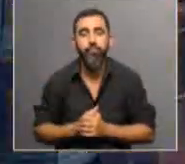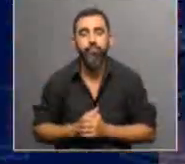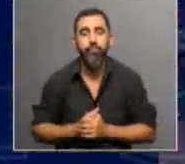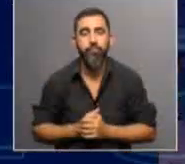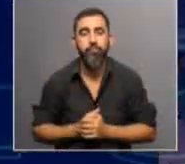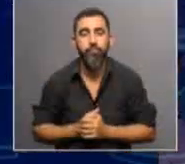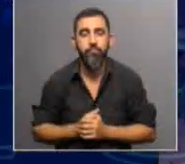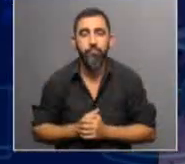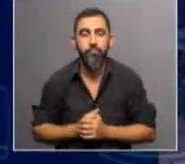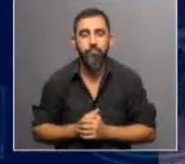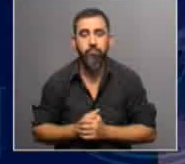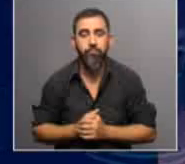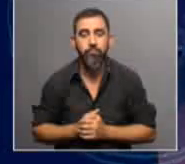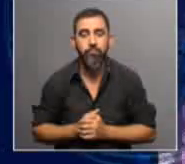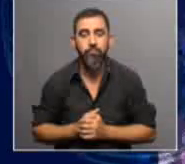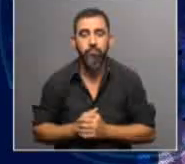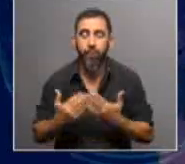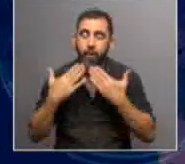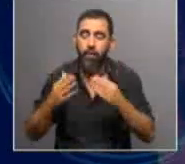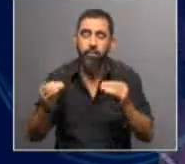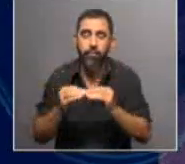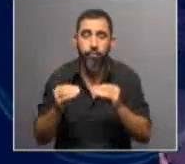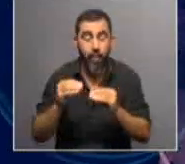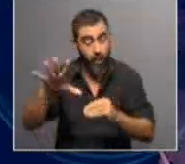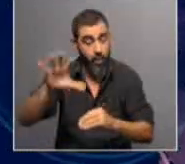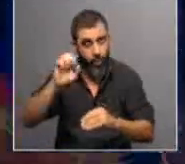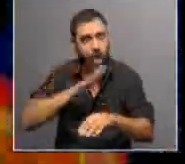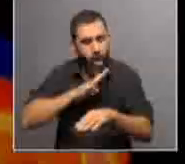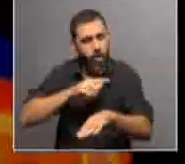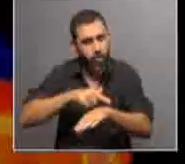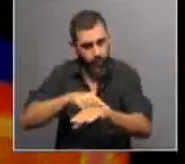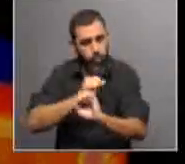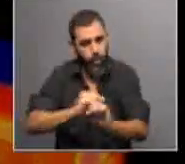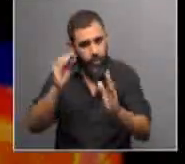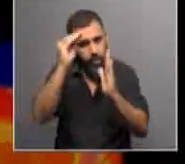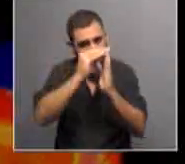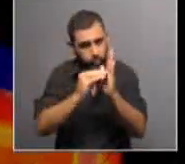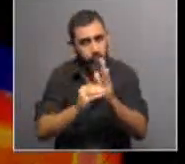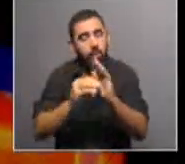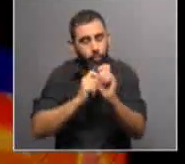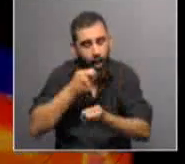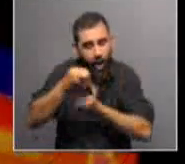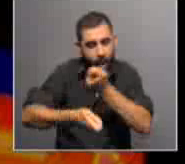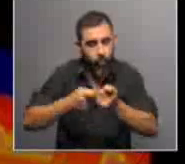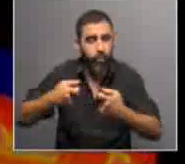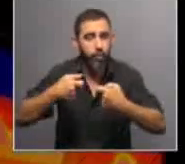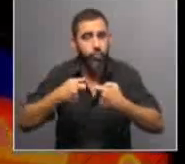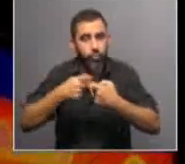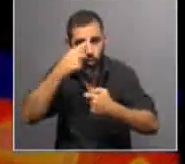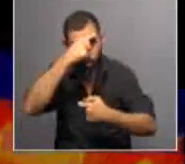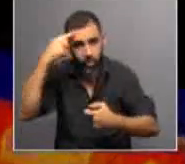5K. Muchas gracias, Tempo. Bueno, recuerden que todavía tienen tiempo de apuntarse y están aportando para la